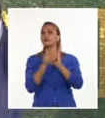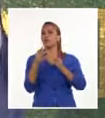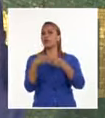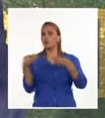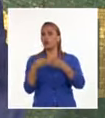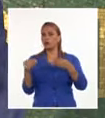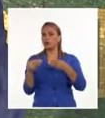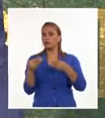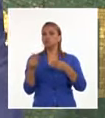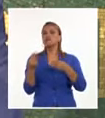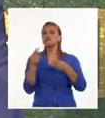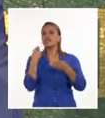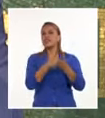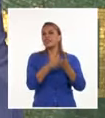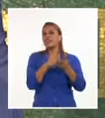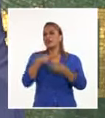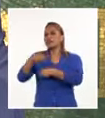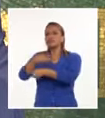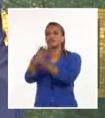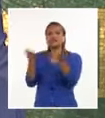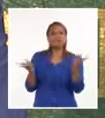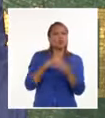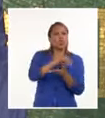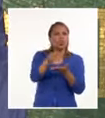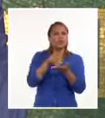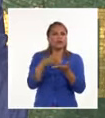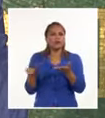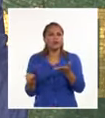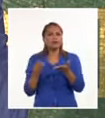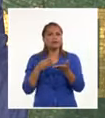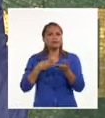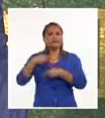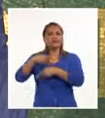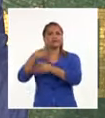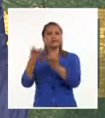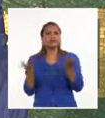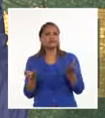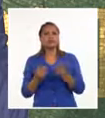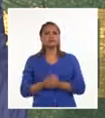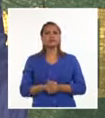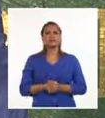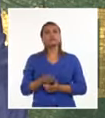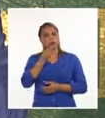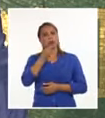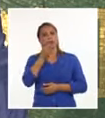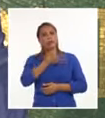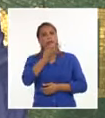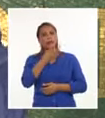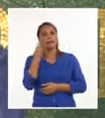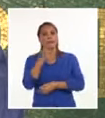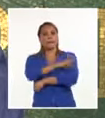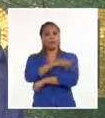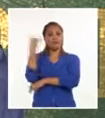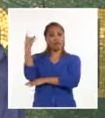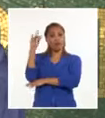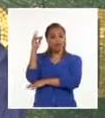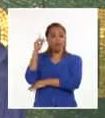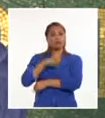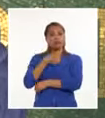¿A dónde va ese dinero? Yo les puedo decir a dónde fue en el caso de Bolivia ese dinero. Fue un golpe de